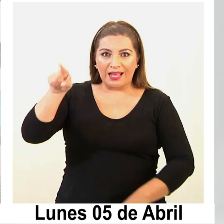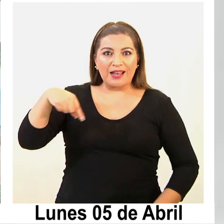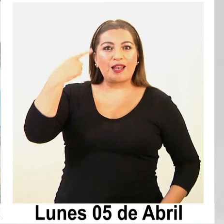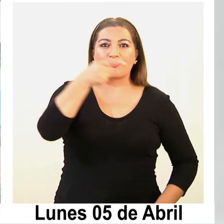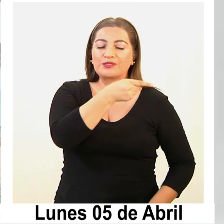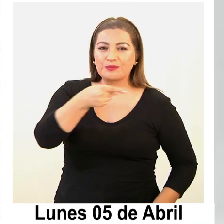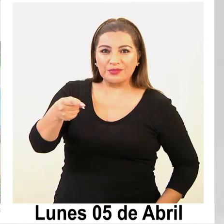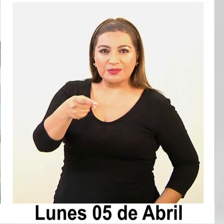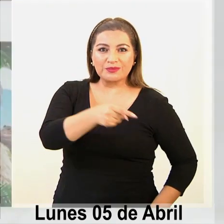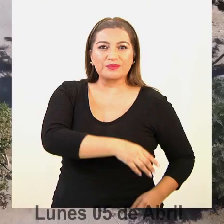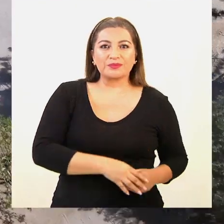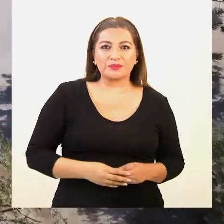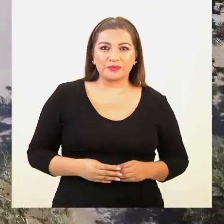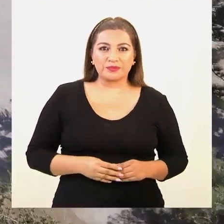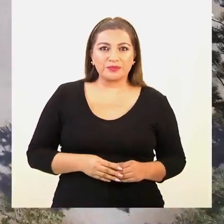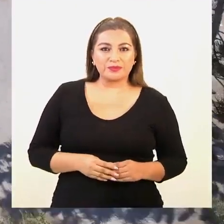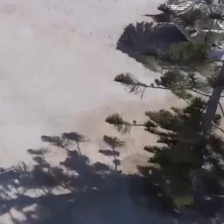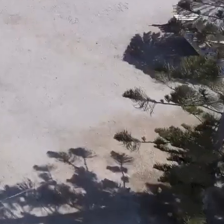próximas semanas.